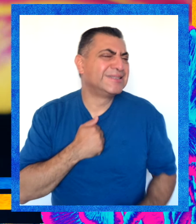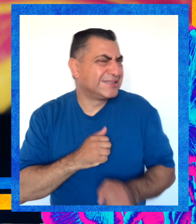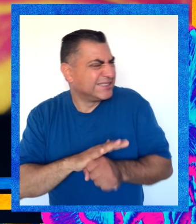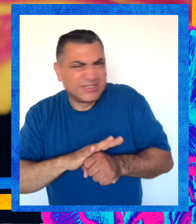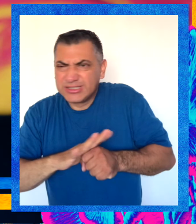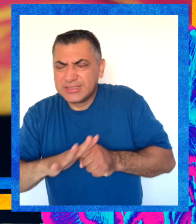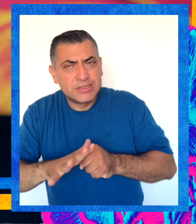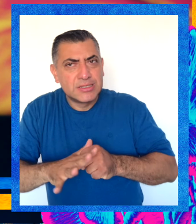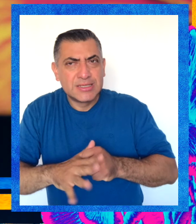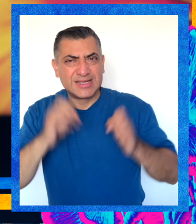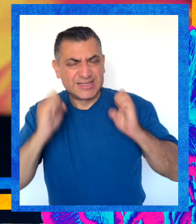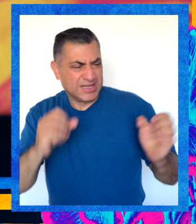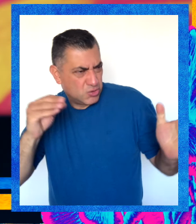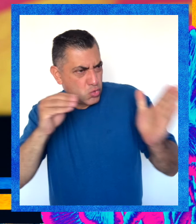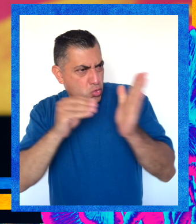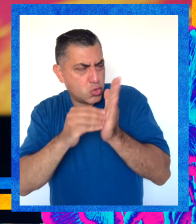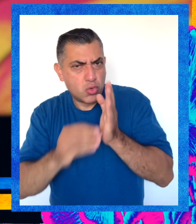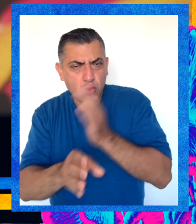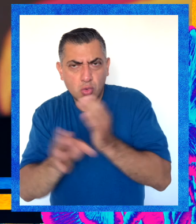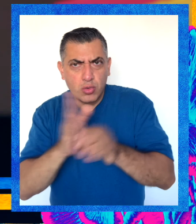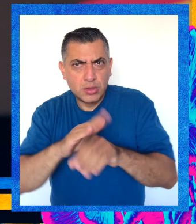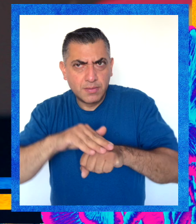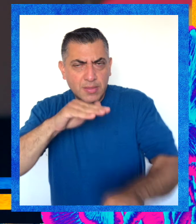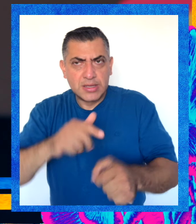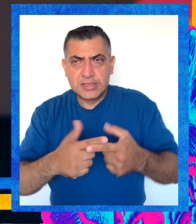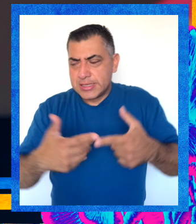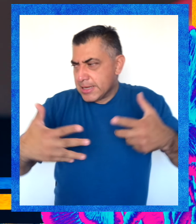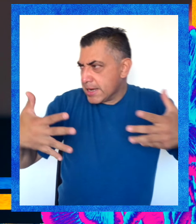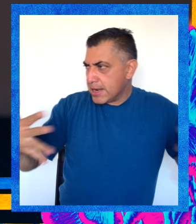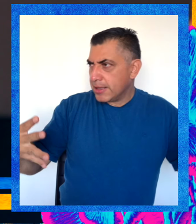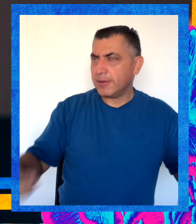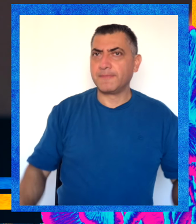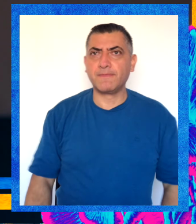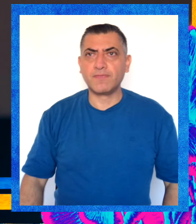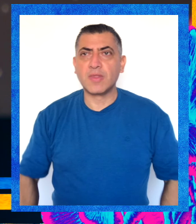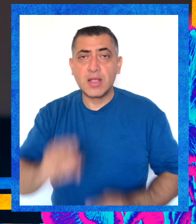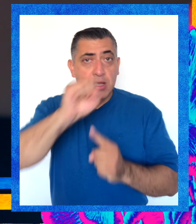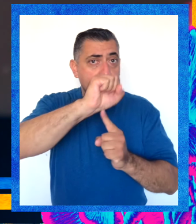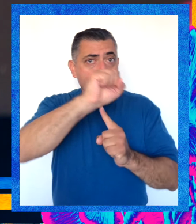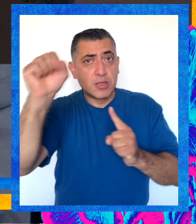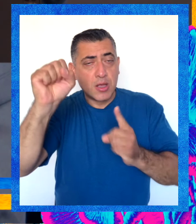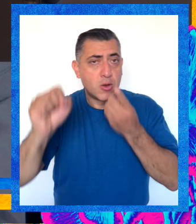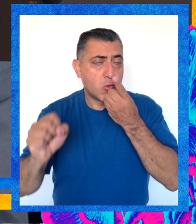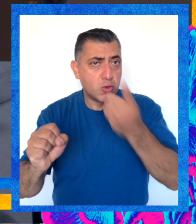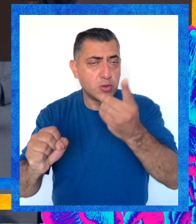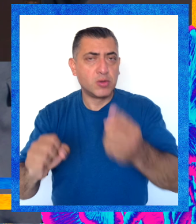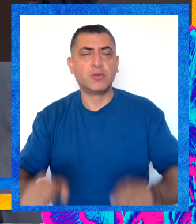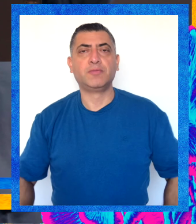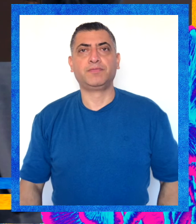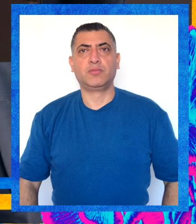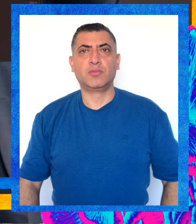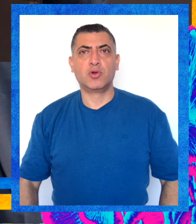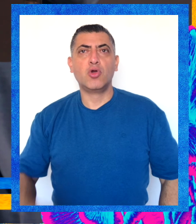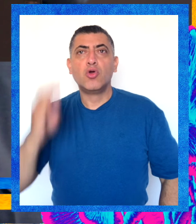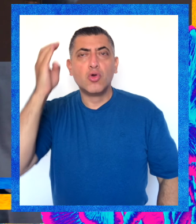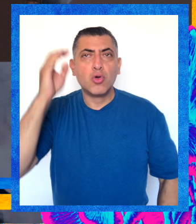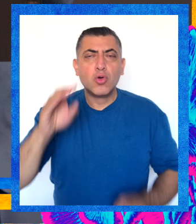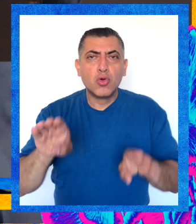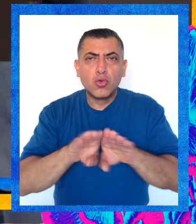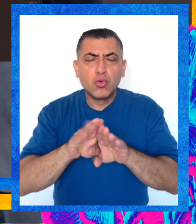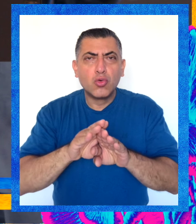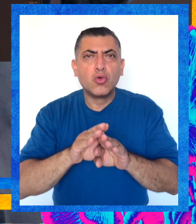de estar conectado con algo más grande que uno mismo el salmista decía de la siguiente manera el salmo 42 como el